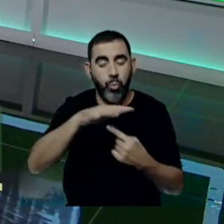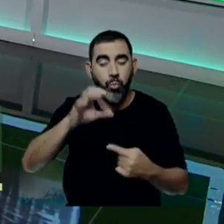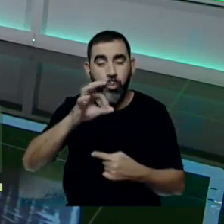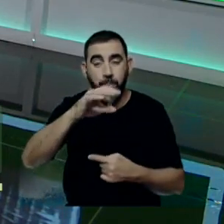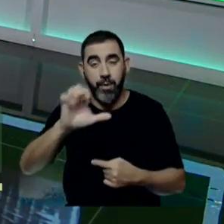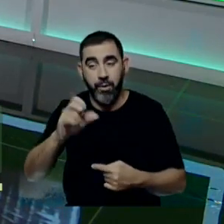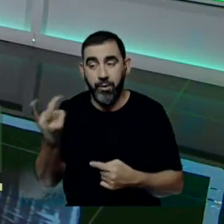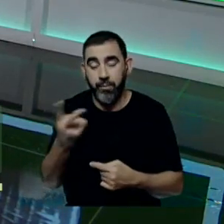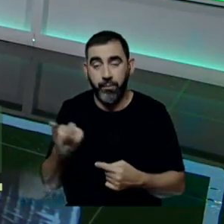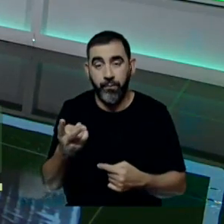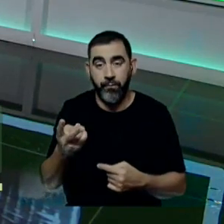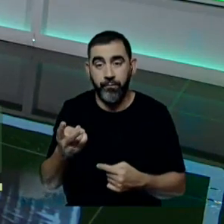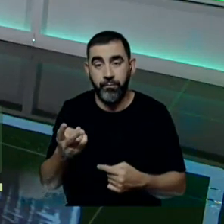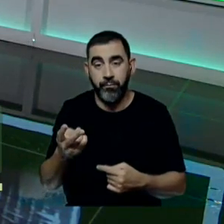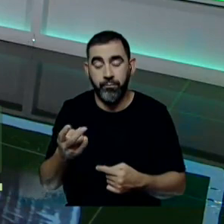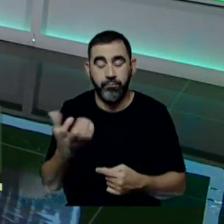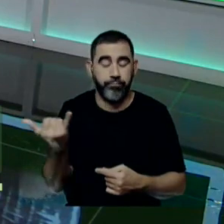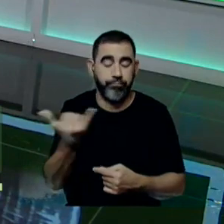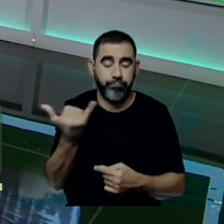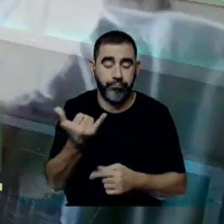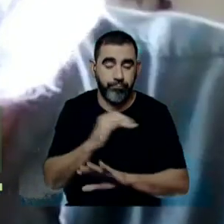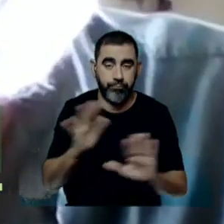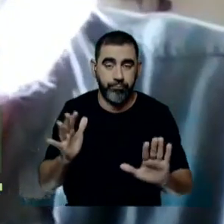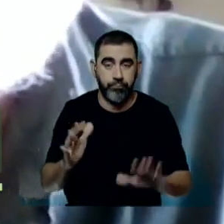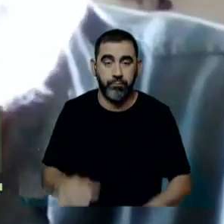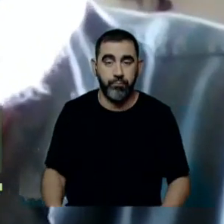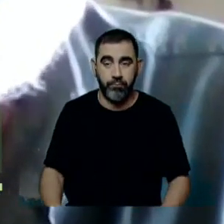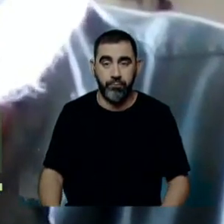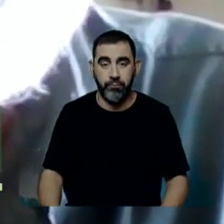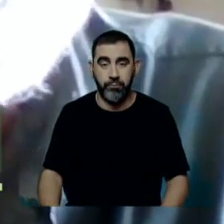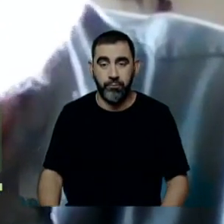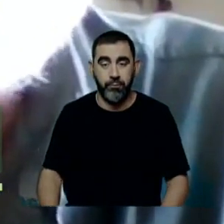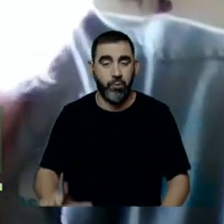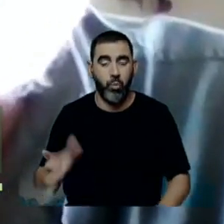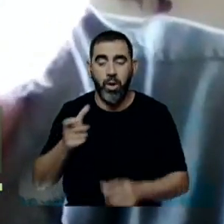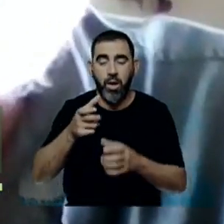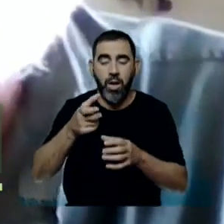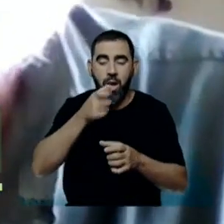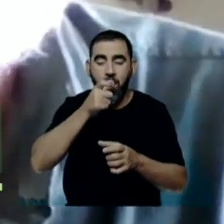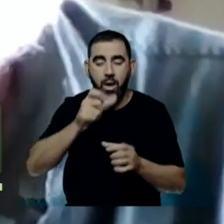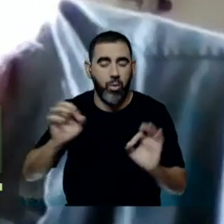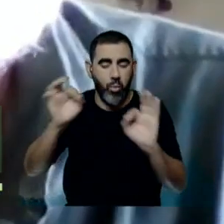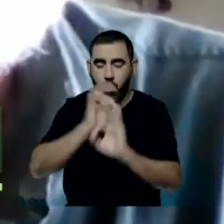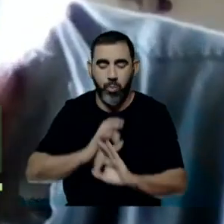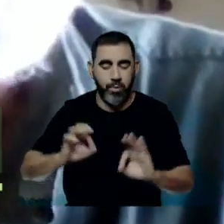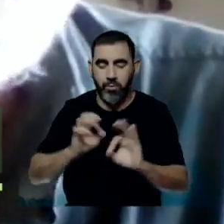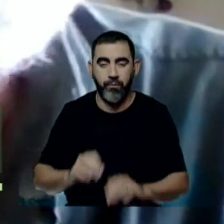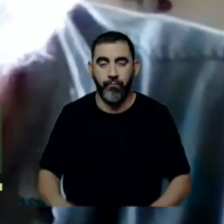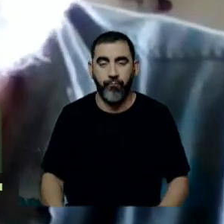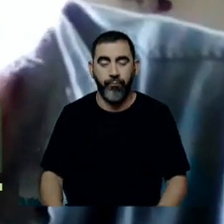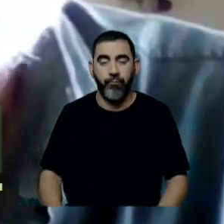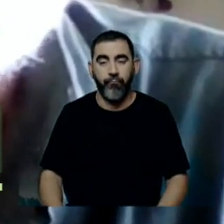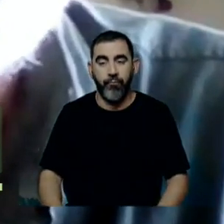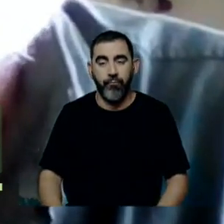OSE es un absurdo que no resiste ninguna lógica epistemológica de